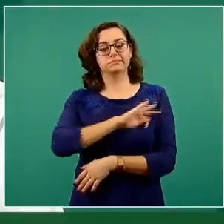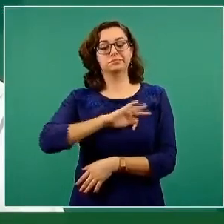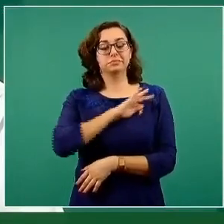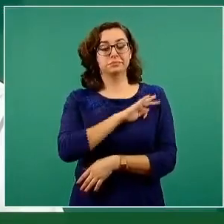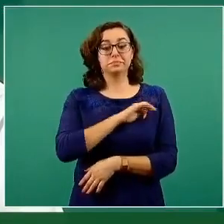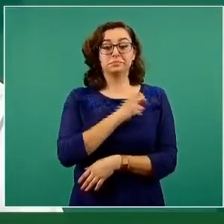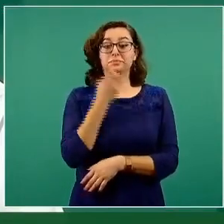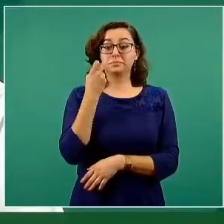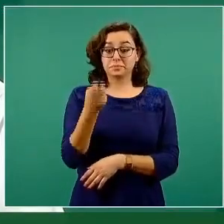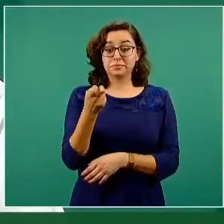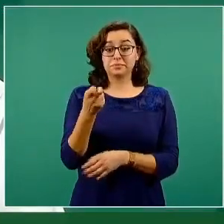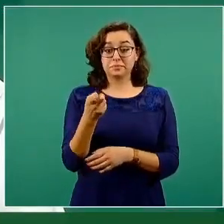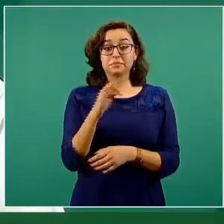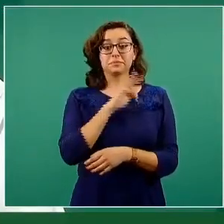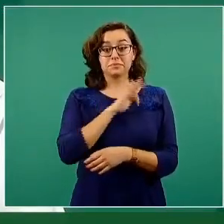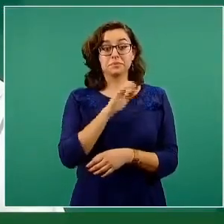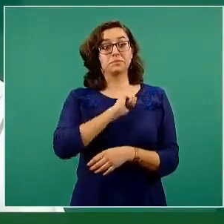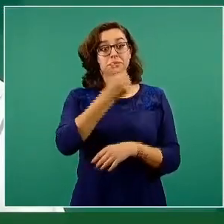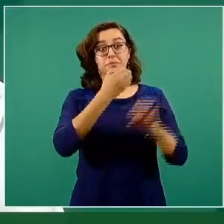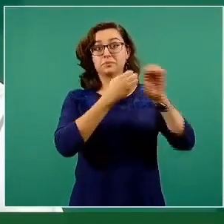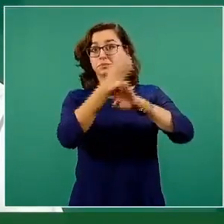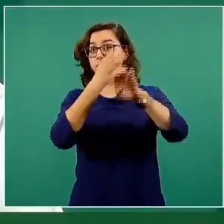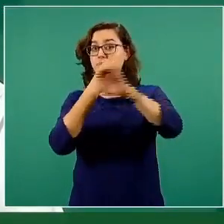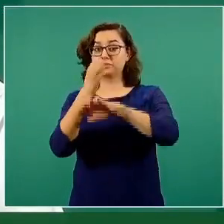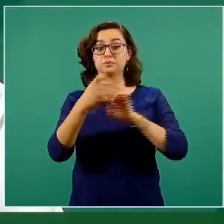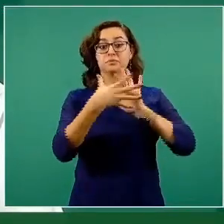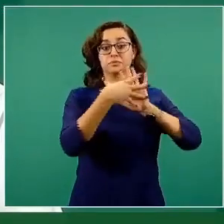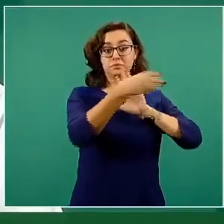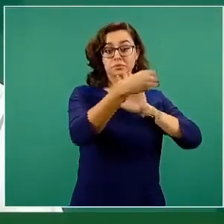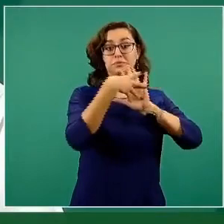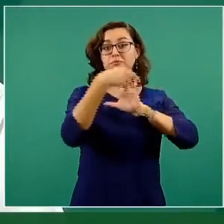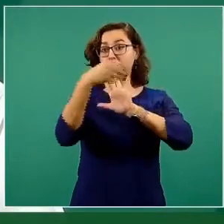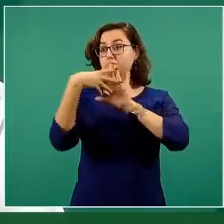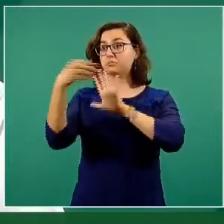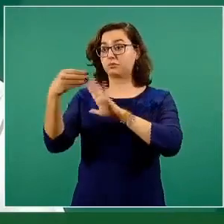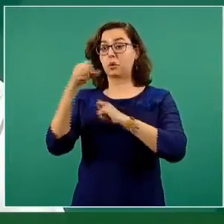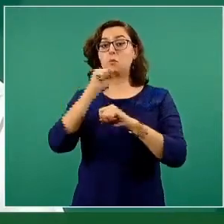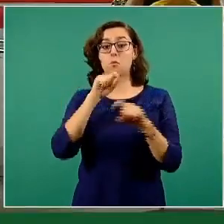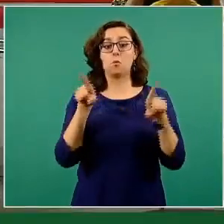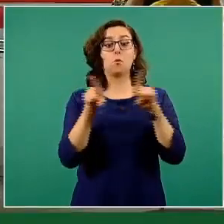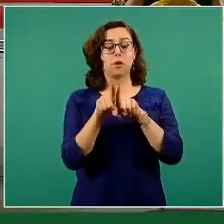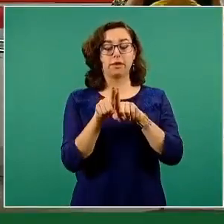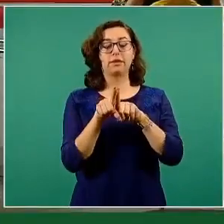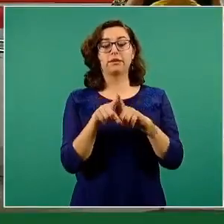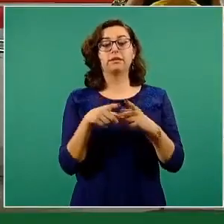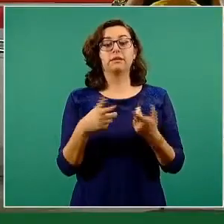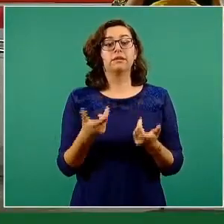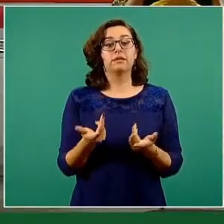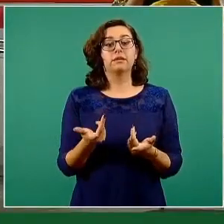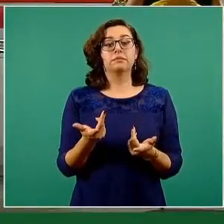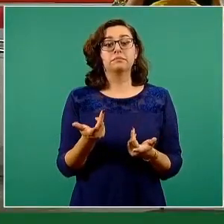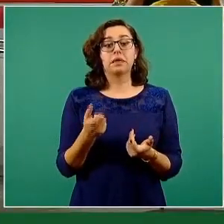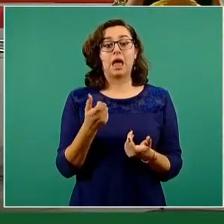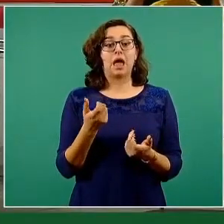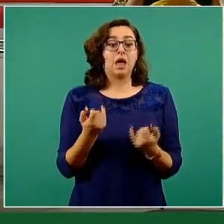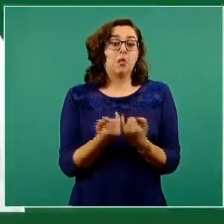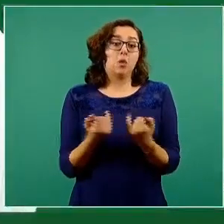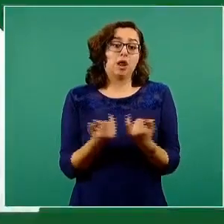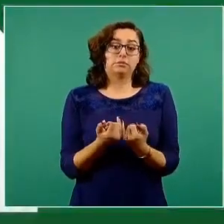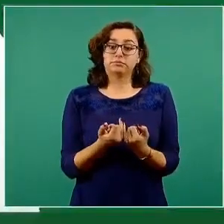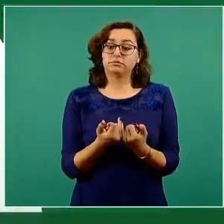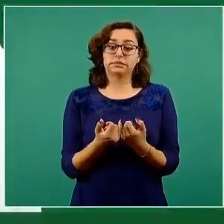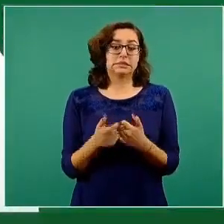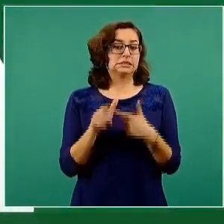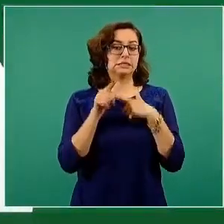modelo muy útil para otras legislaturas estatales y, desde luego, en general, para